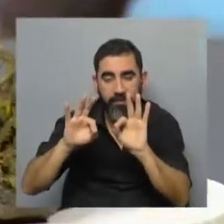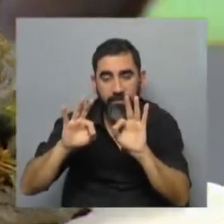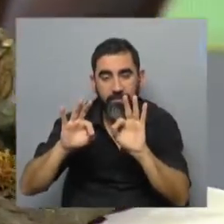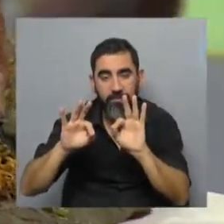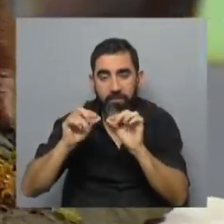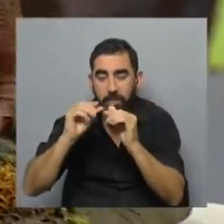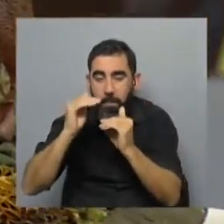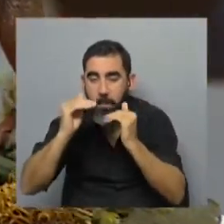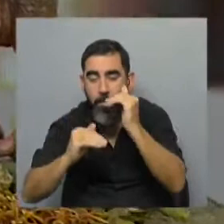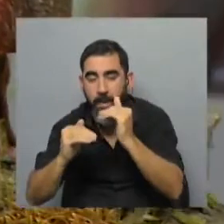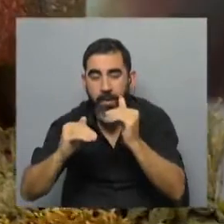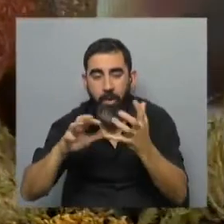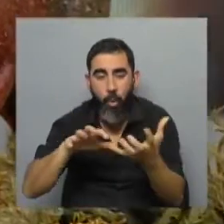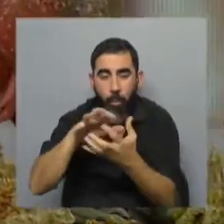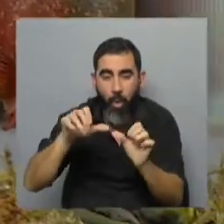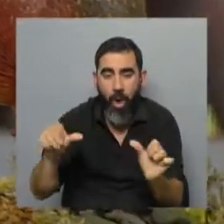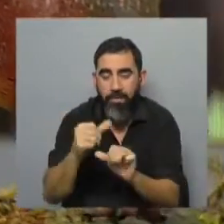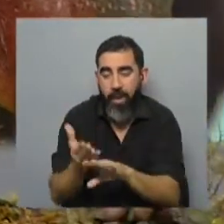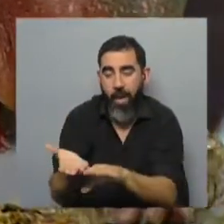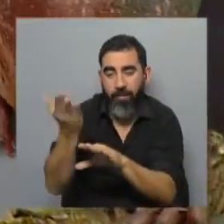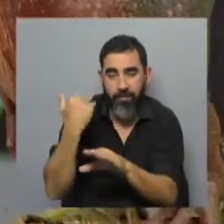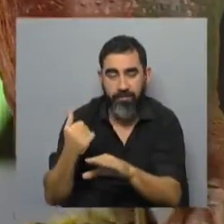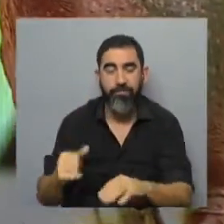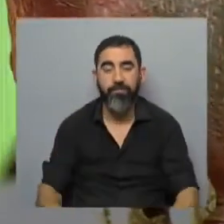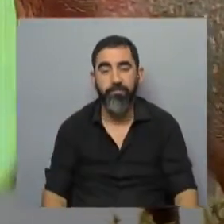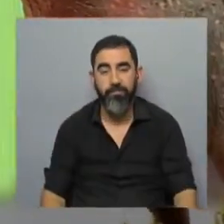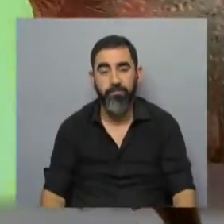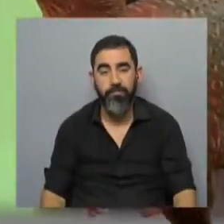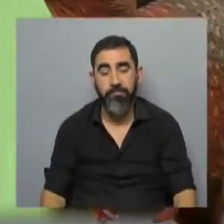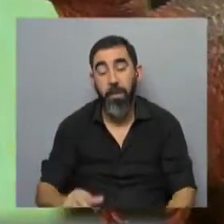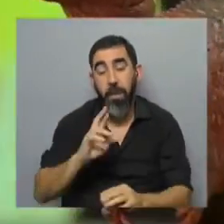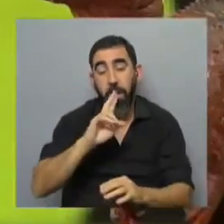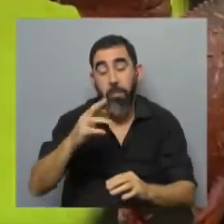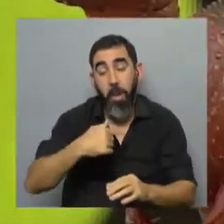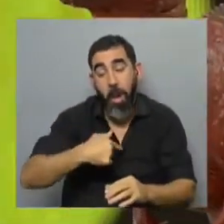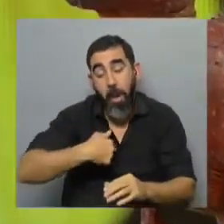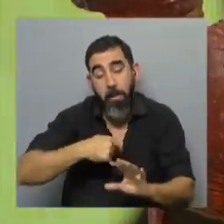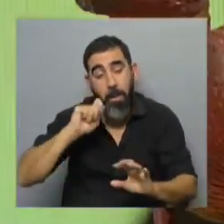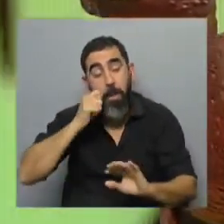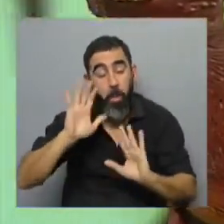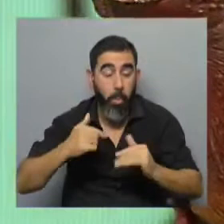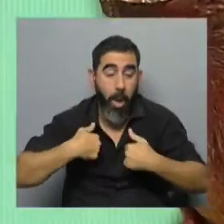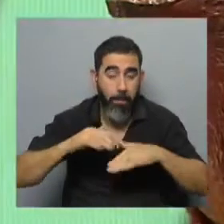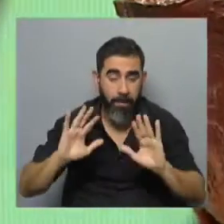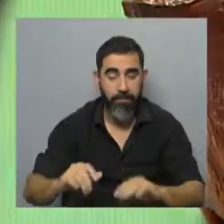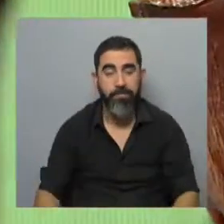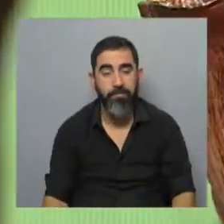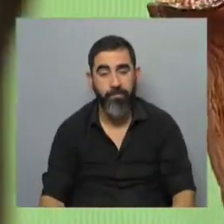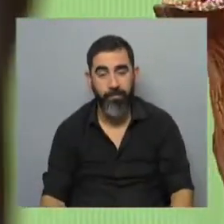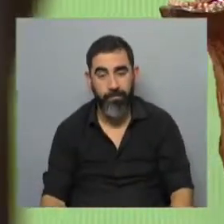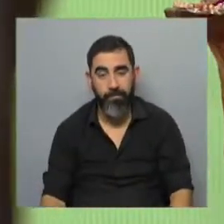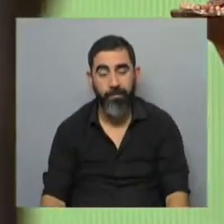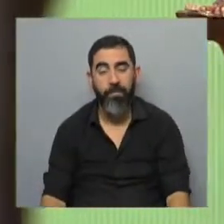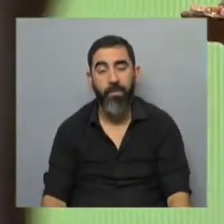escala un poquito más grande de lo que venía haciendo, y bueno, la verdad que el resultado me terminó gustando mucho más de lo que pensaba, de lo que